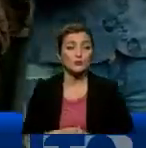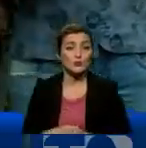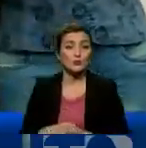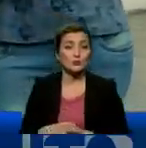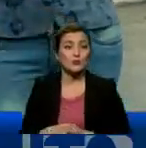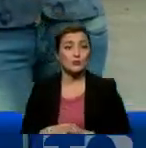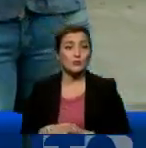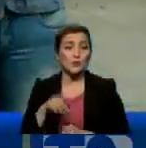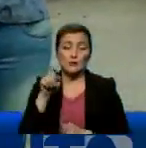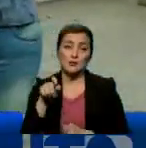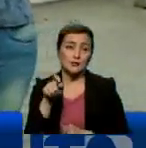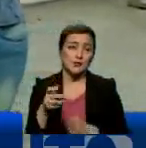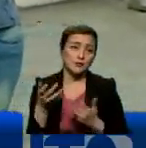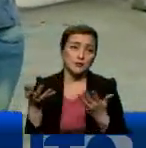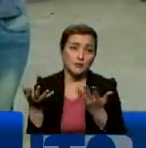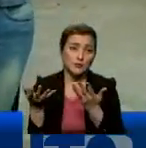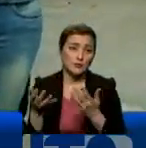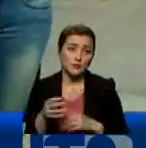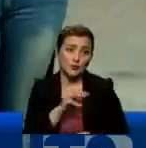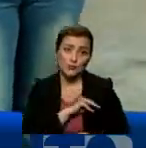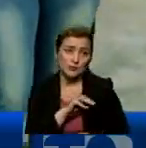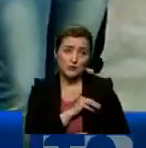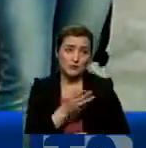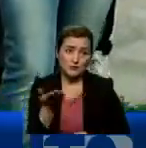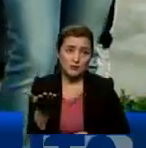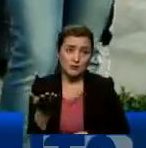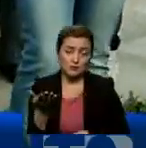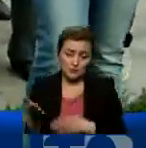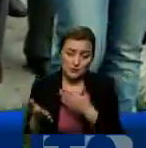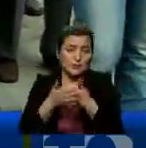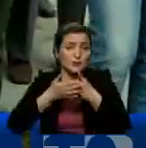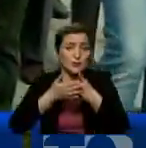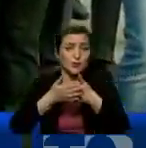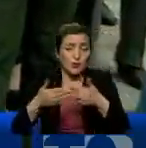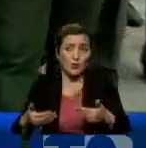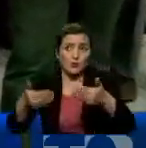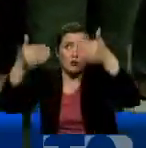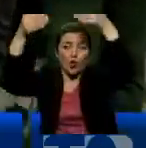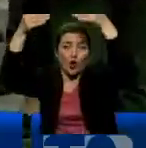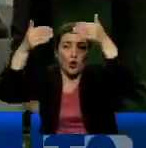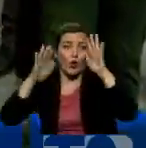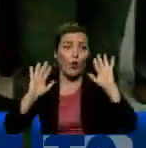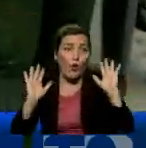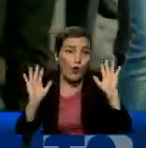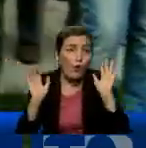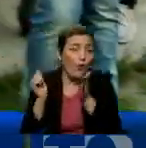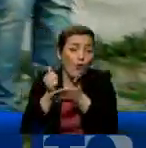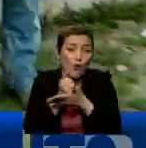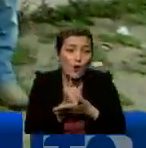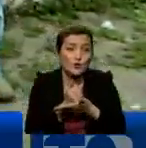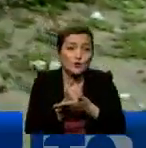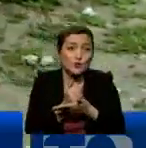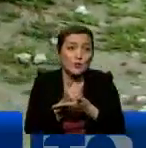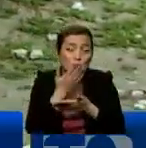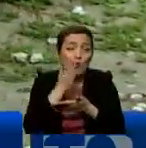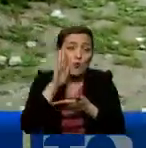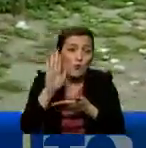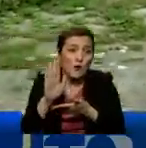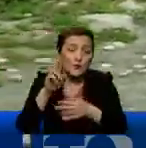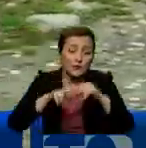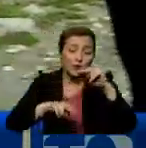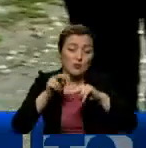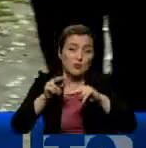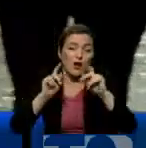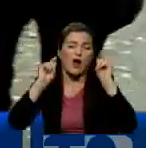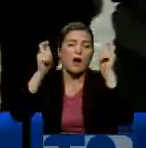y necesitamos de que el municipio haga un cerramiento más grande o realmente nos ayude con lo que les han prometido en